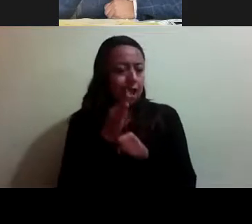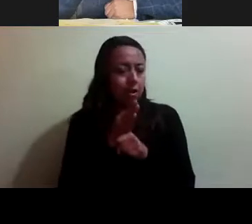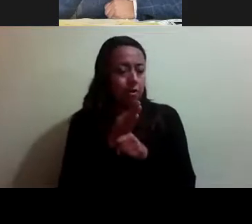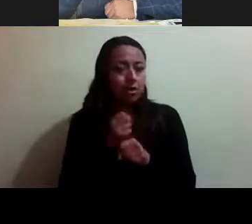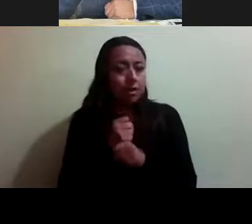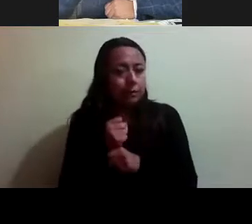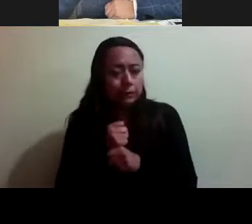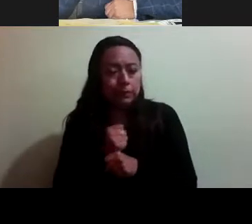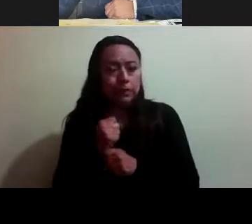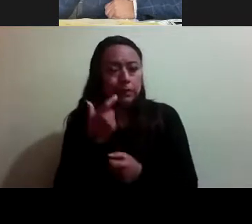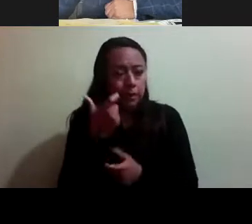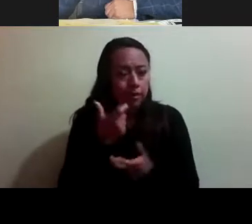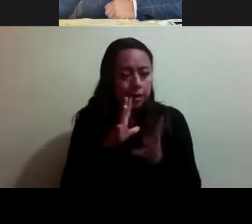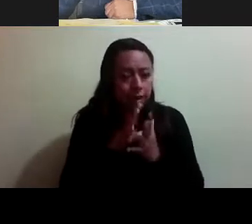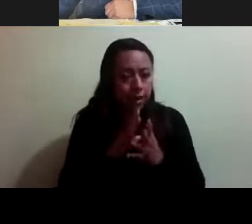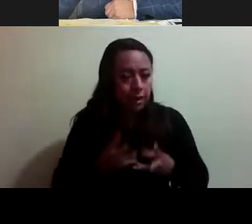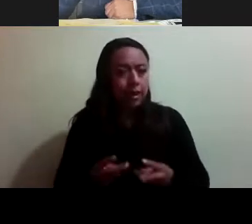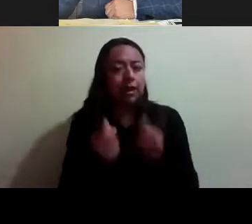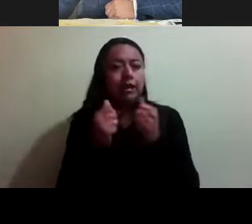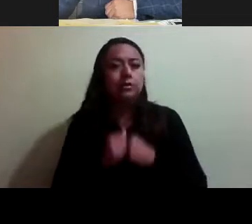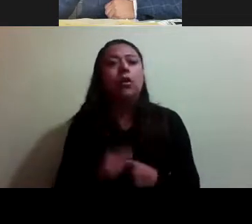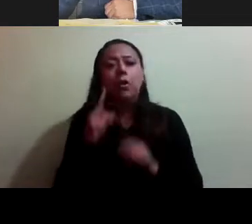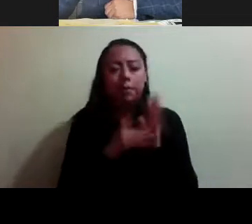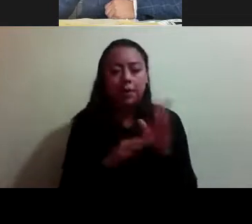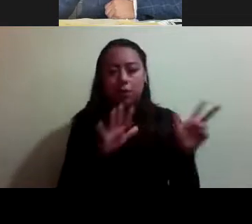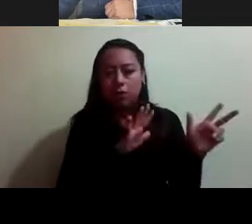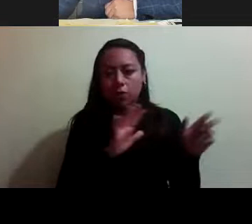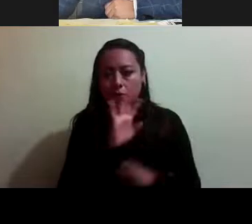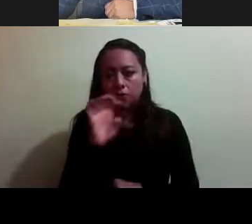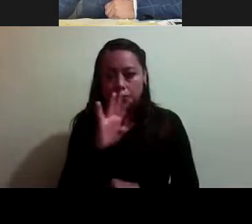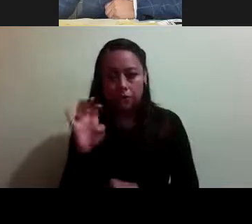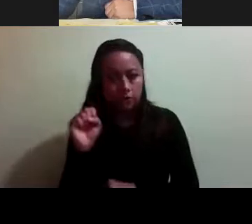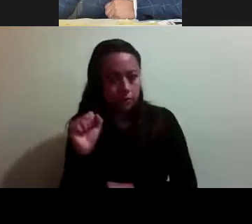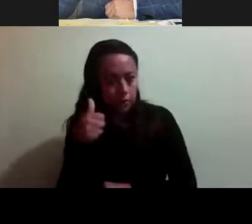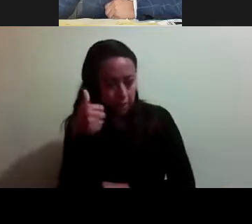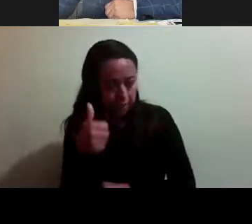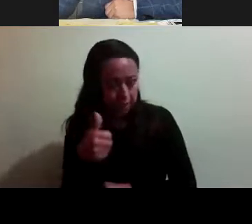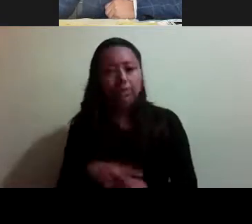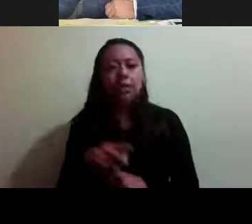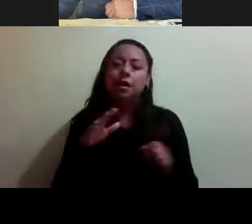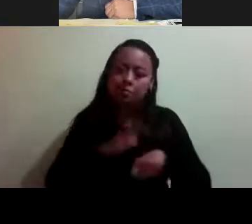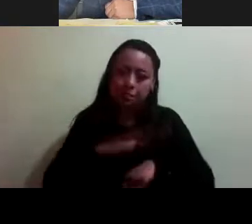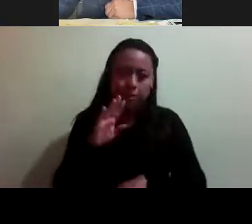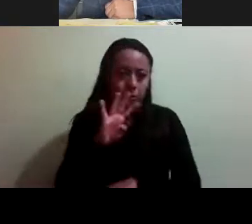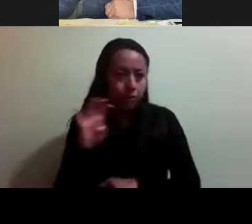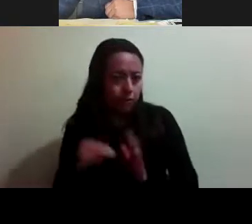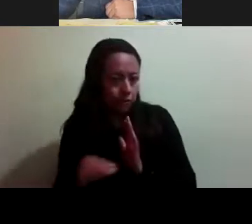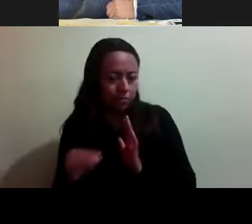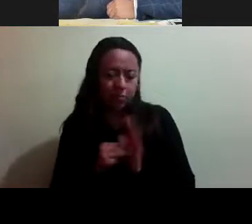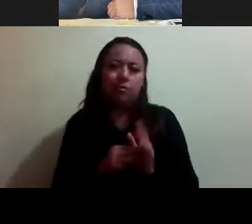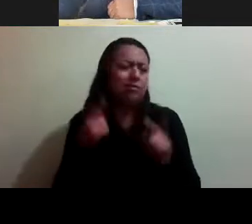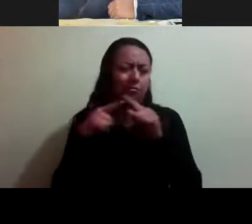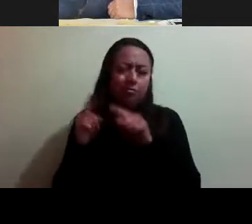presupuesto de 1.766, más los 60 millones, más el tema de equivalente similar a los trabajadores, tendríamos que estar hablando de un